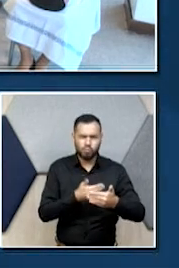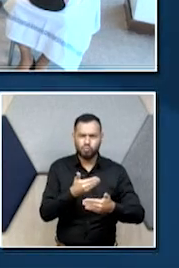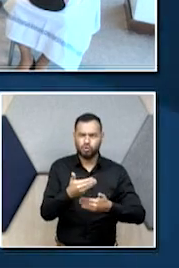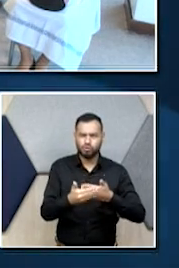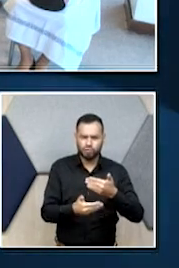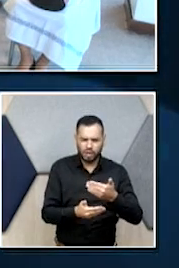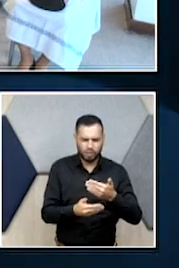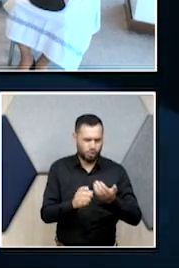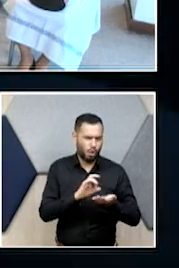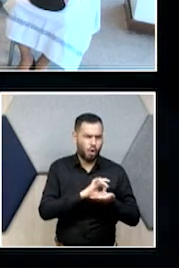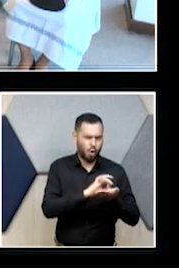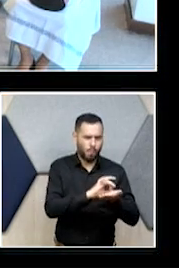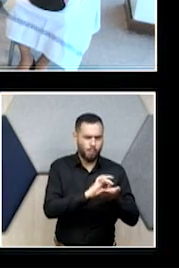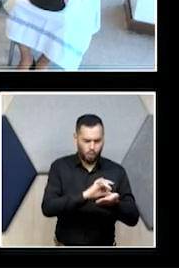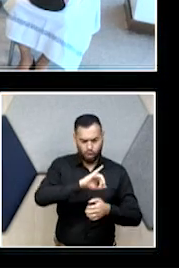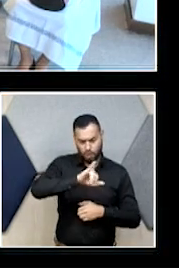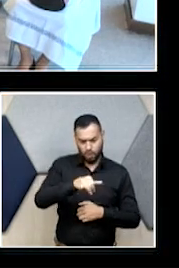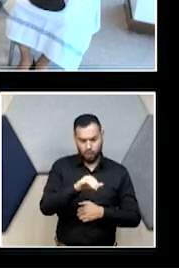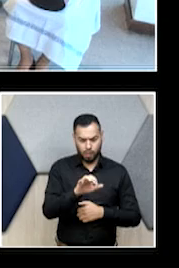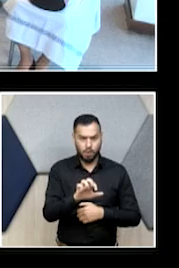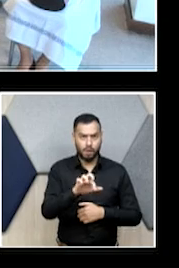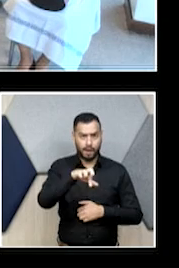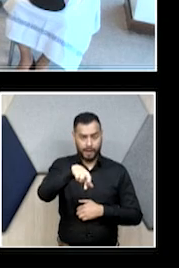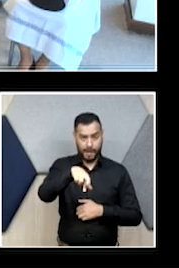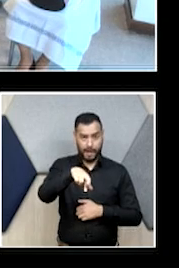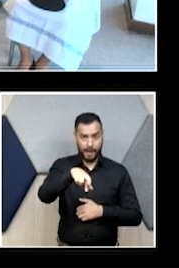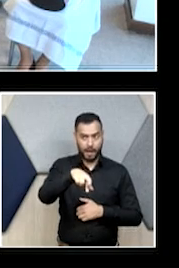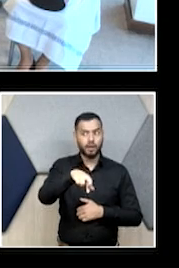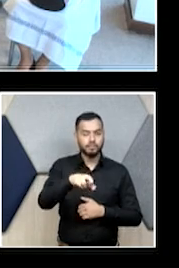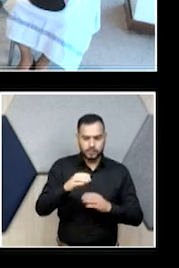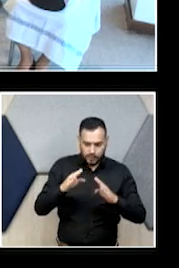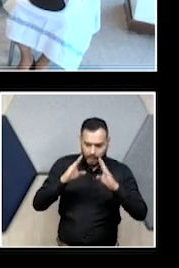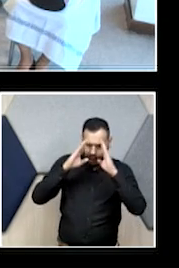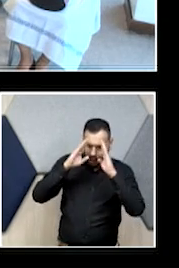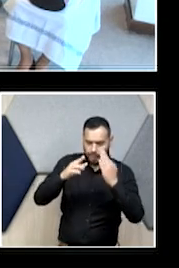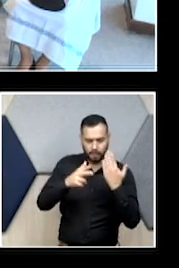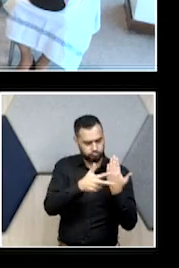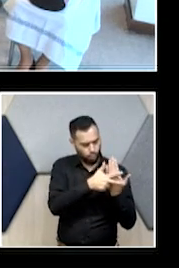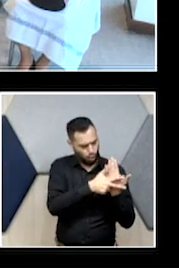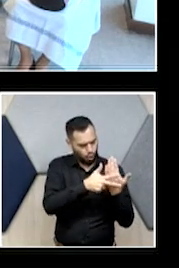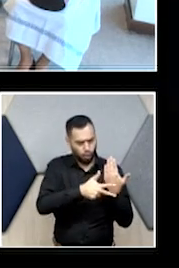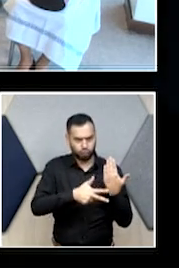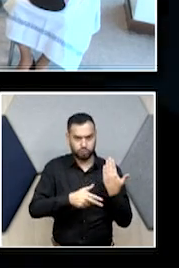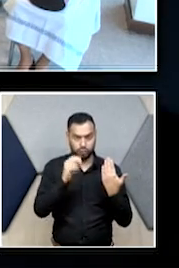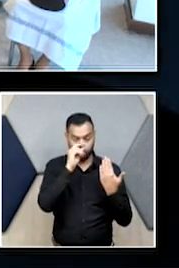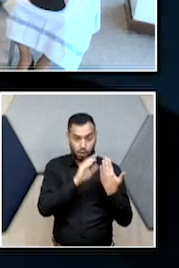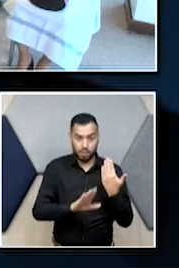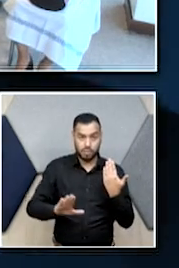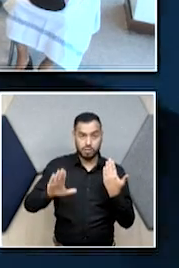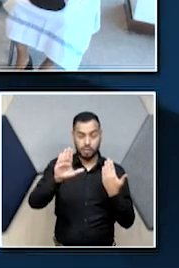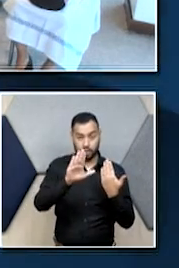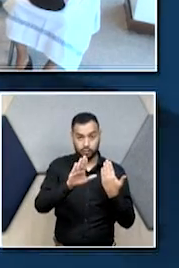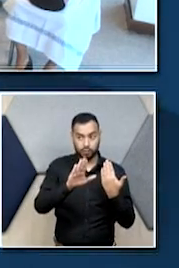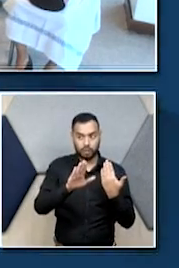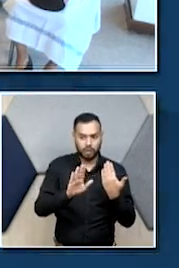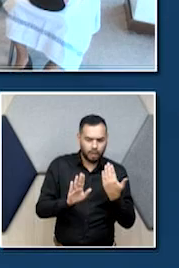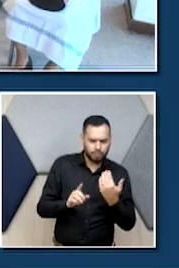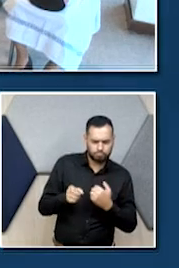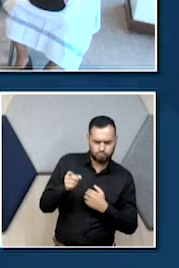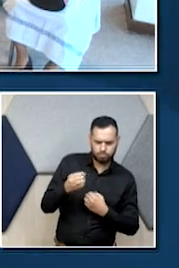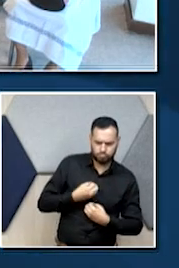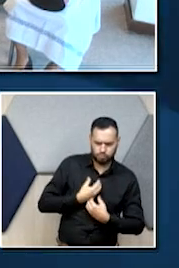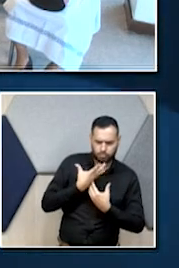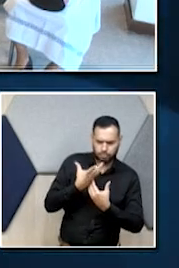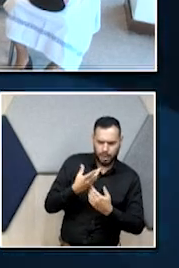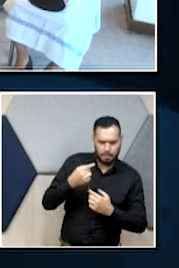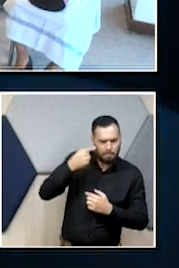la jurisdicción, atendiendo a la Constitución Nacional y a la presunción de inocencia, les confiere